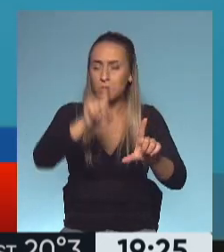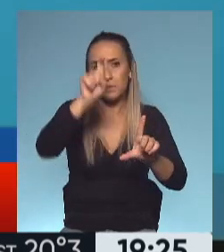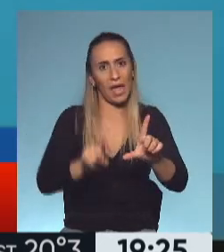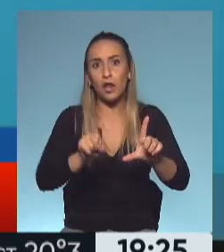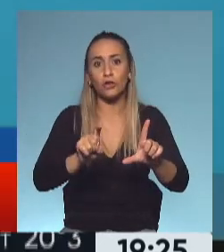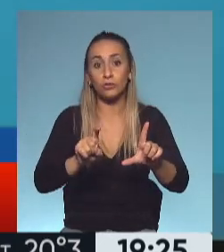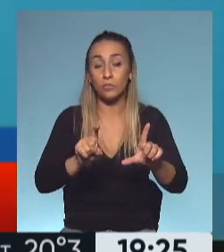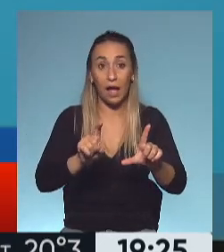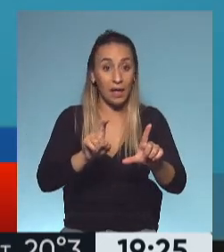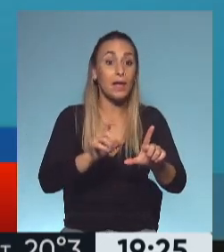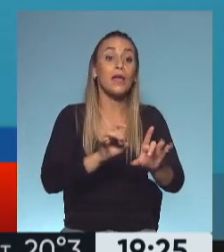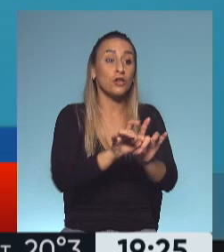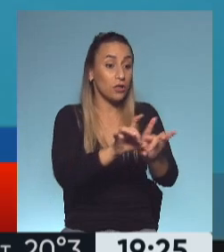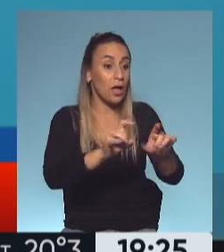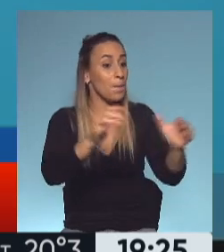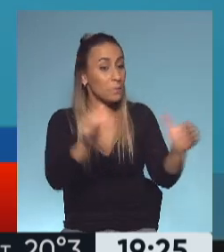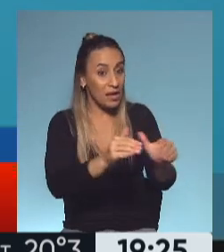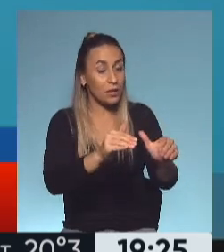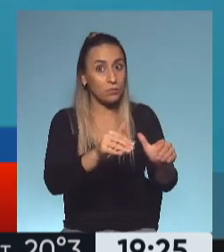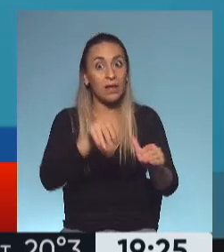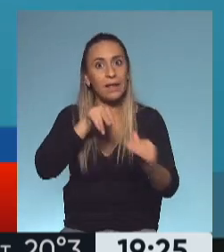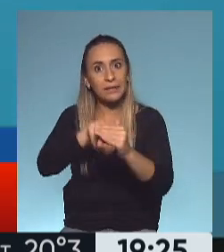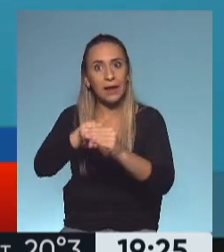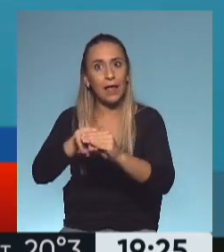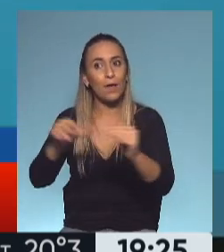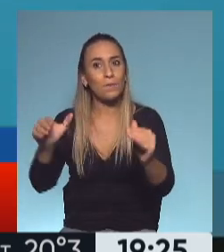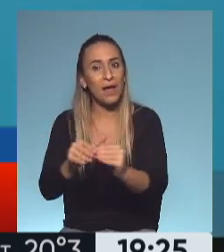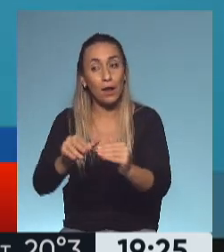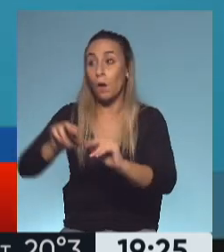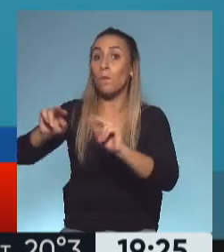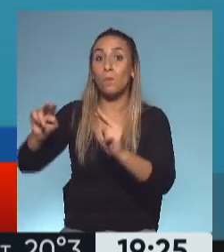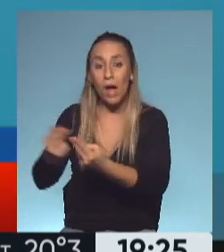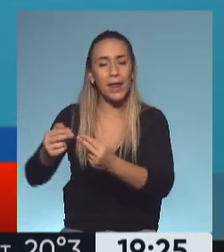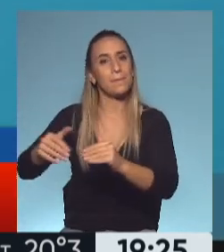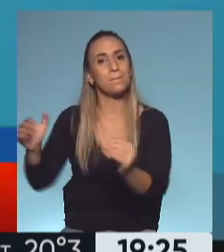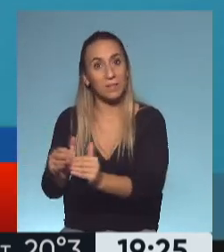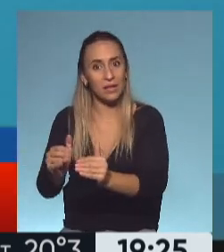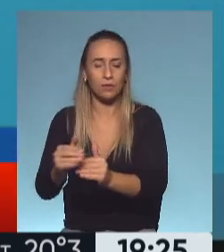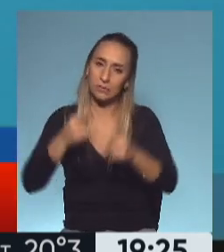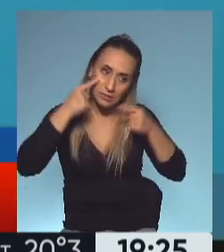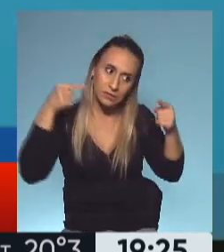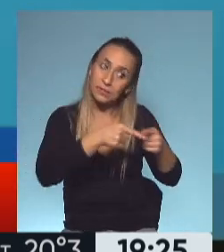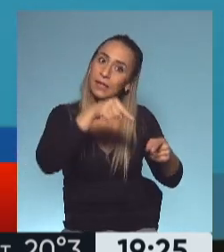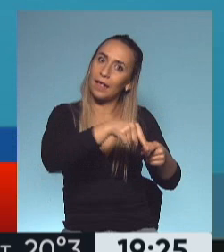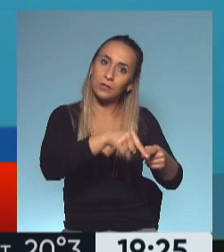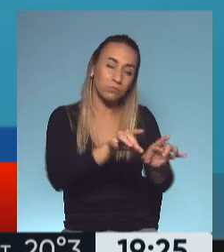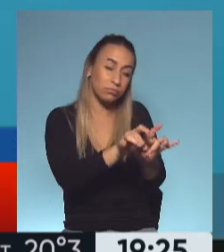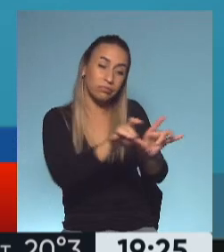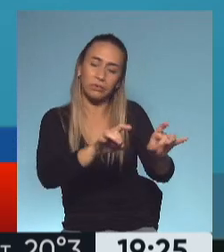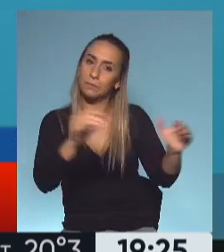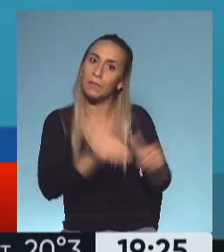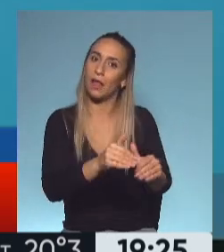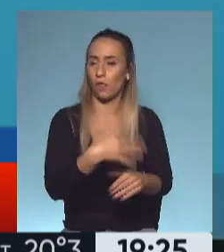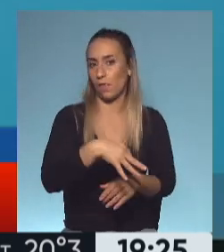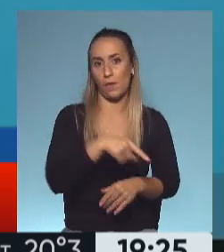las internaciones y las muertes. Hay que concentrarse en bajar los casos. Por eso no